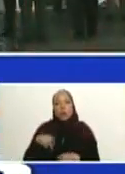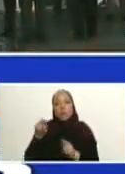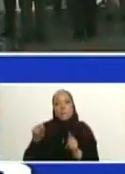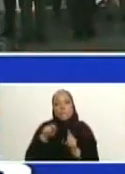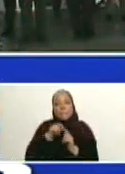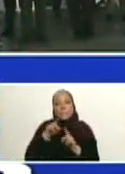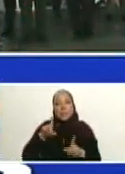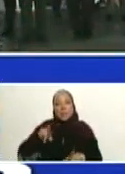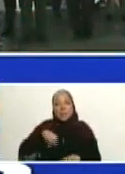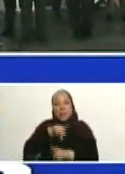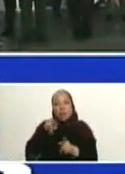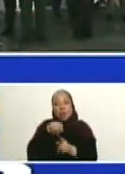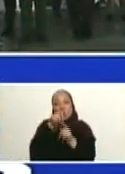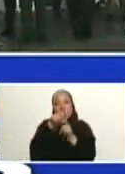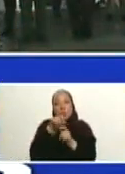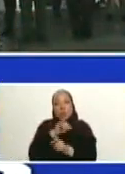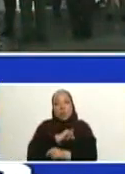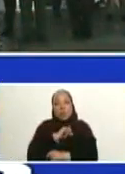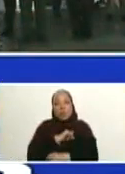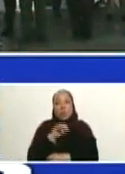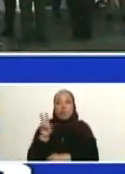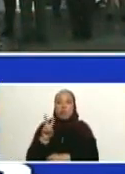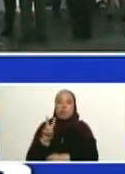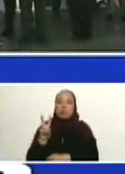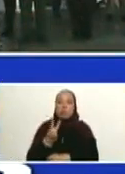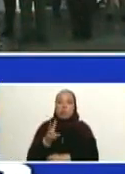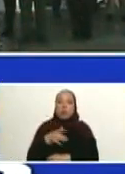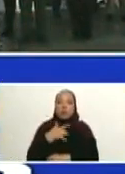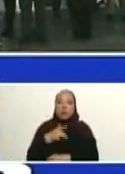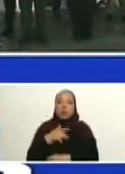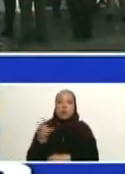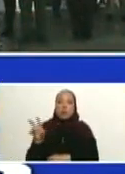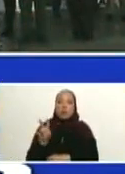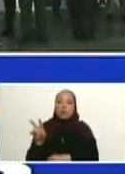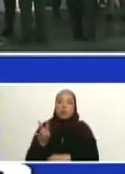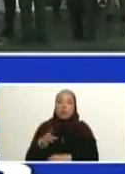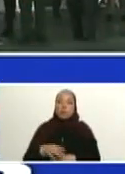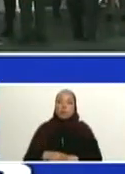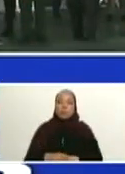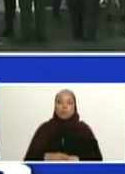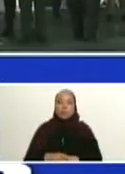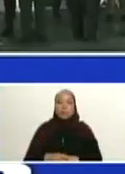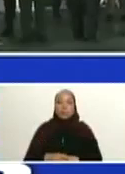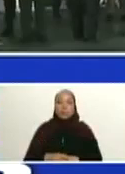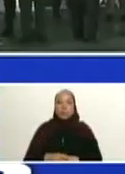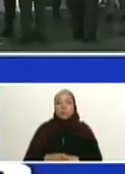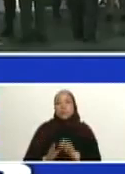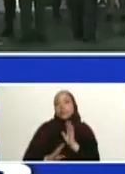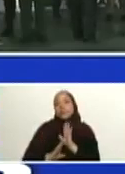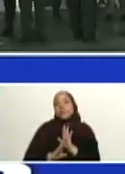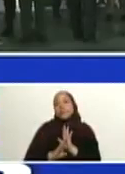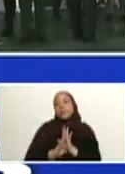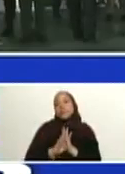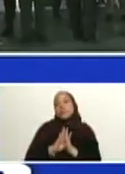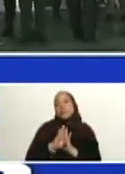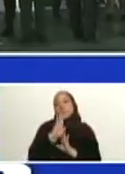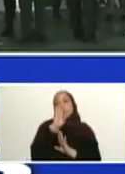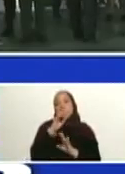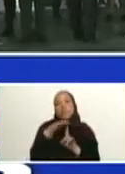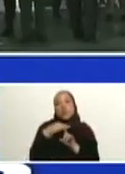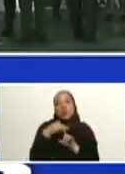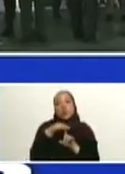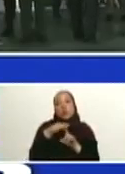que es la identidad venezolana, el espíritu venezolano que se crece en medio de las